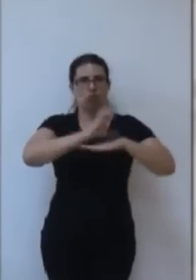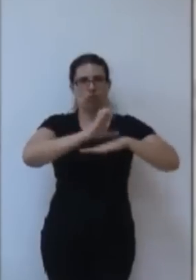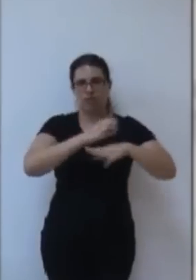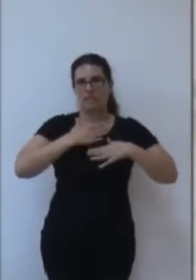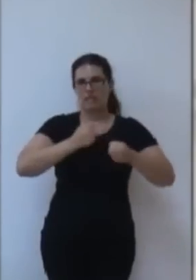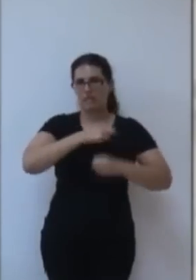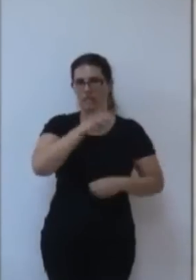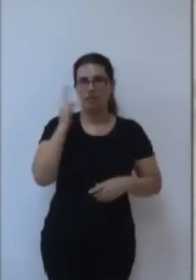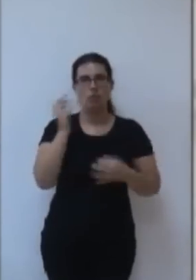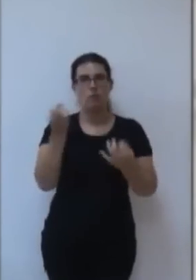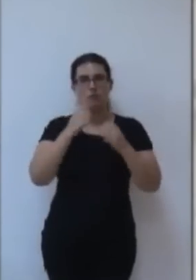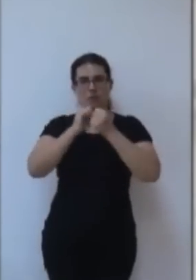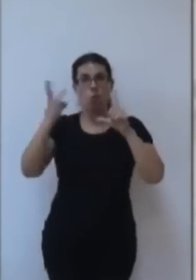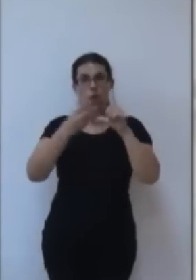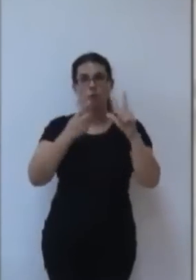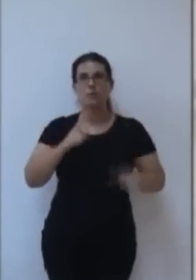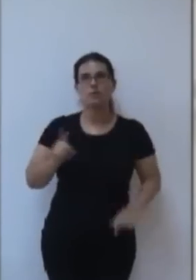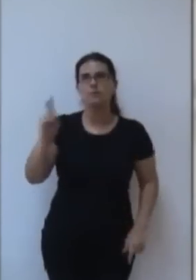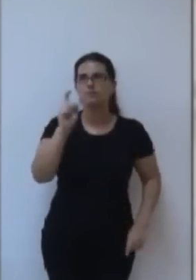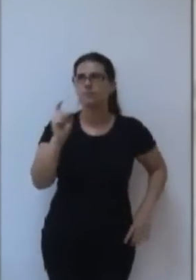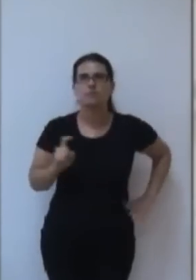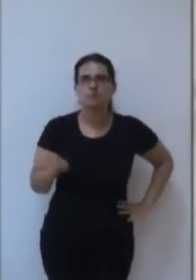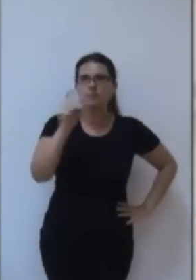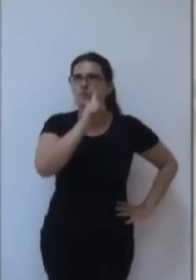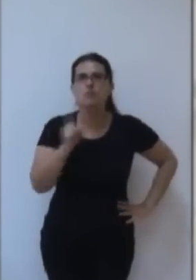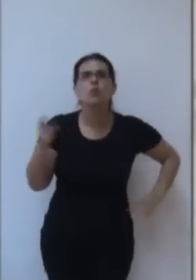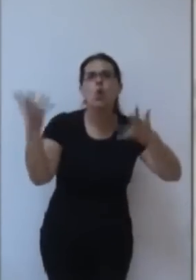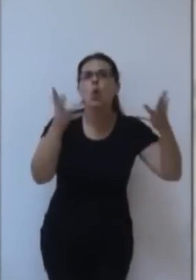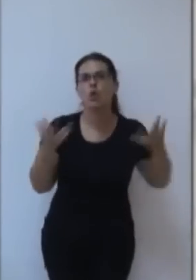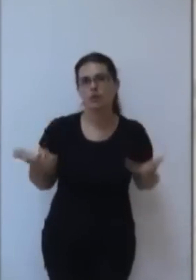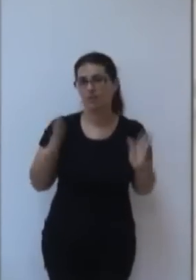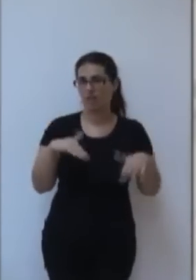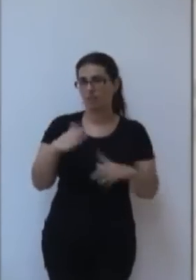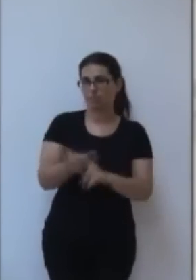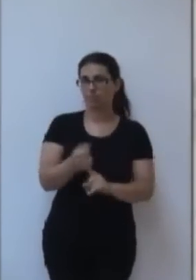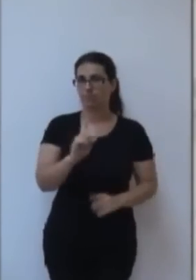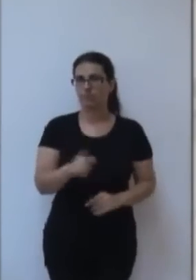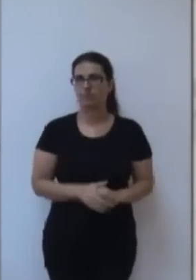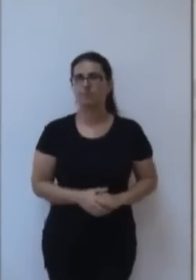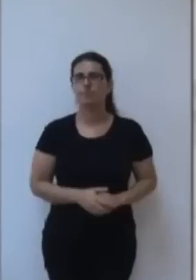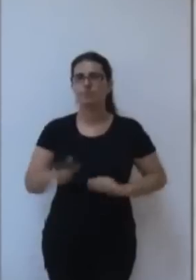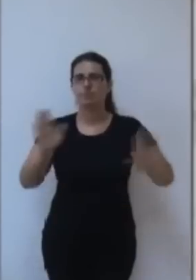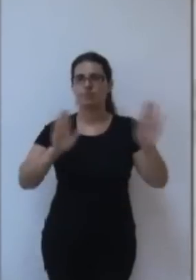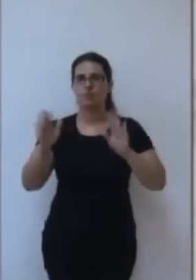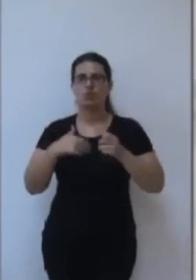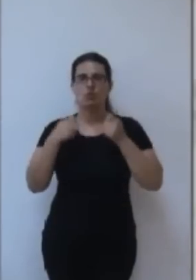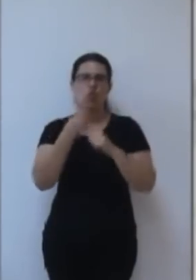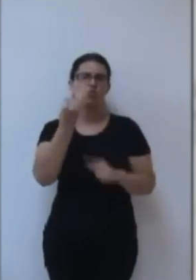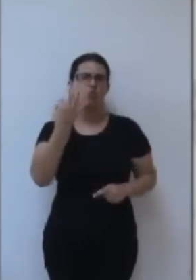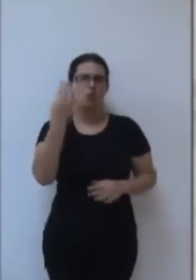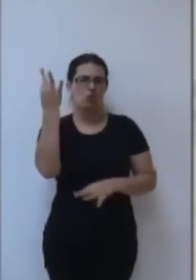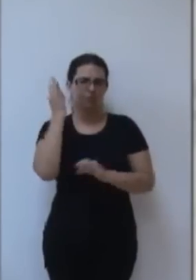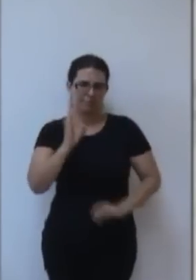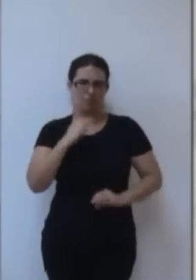sitios, tienes que navegar por la web tanto que no llegas, ¿no? Entonces, un dato que os aporto, el número exacto no